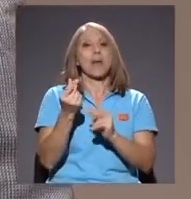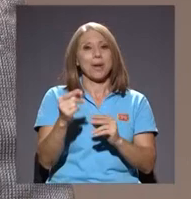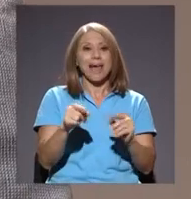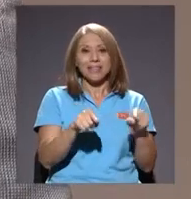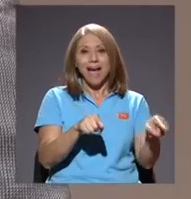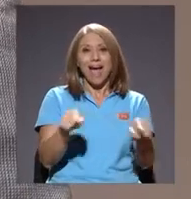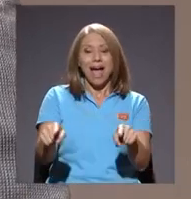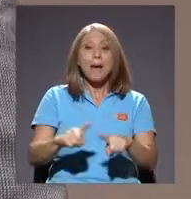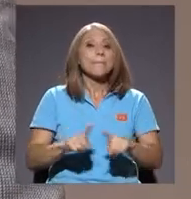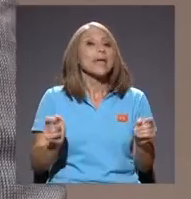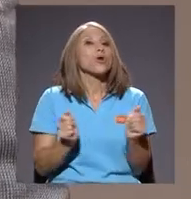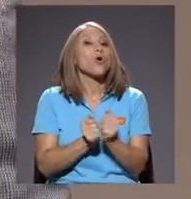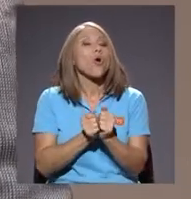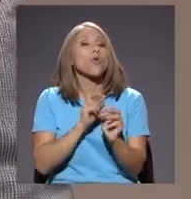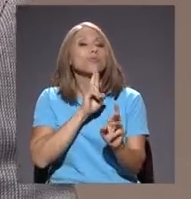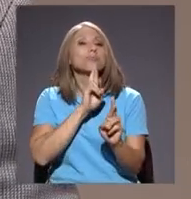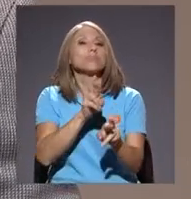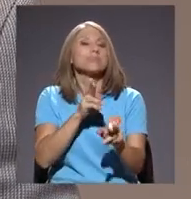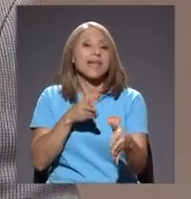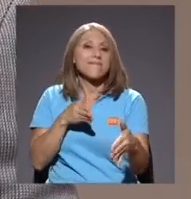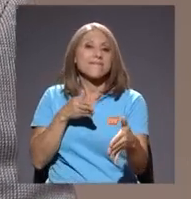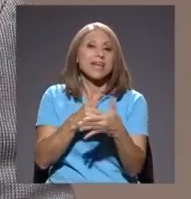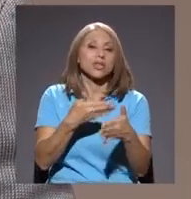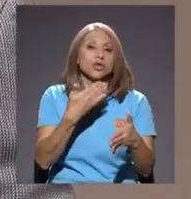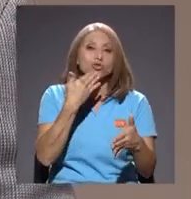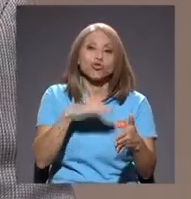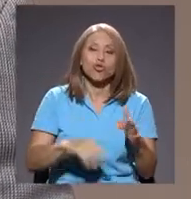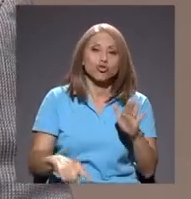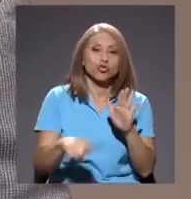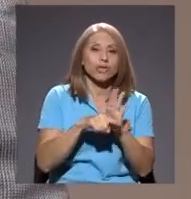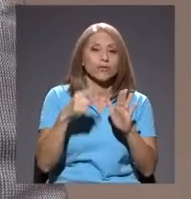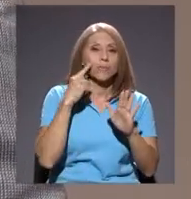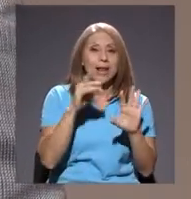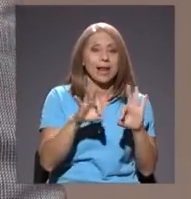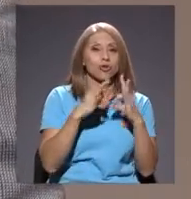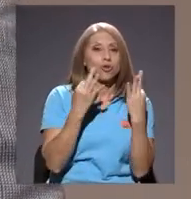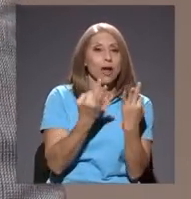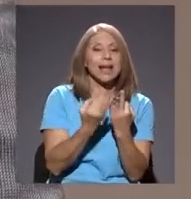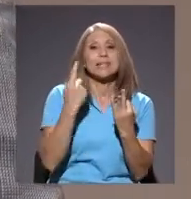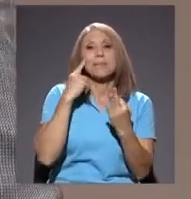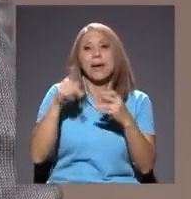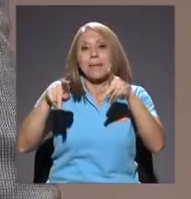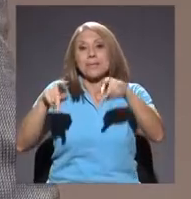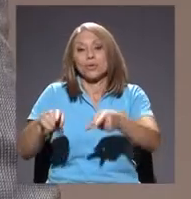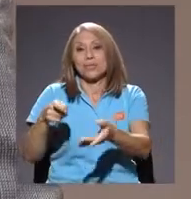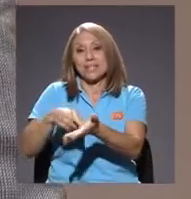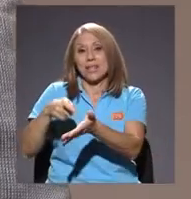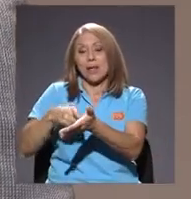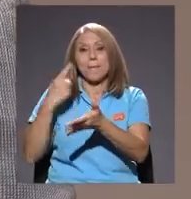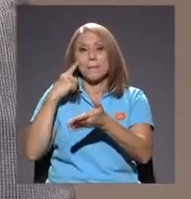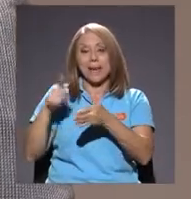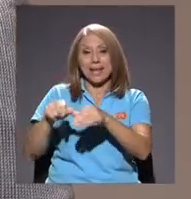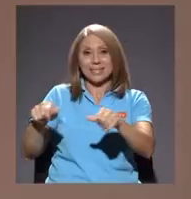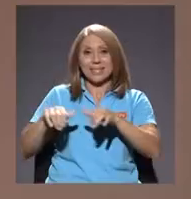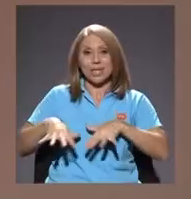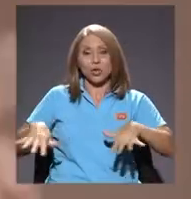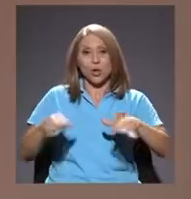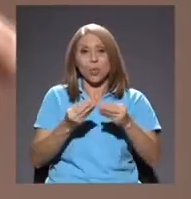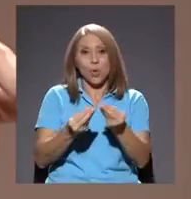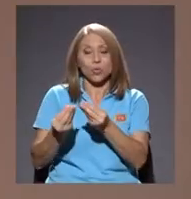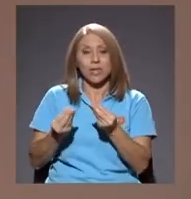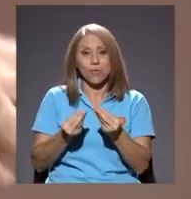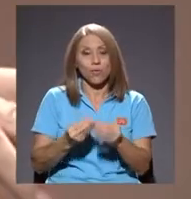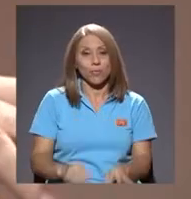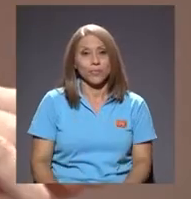efectos muy nocivos para los hogares para los deudores y para el sector productivo tal vez hay déjame